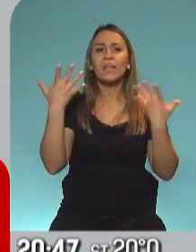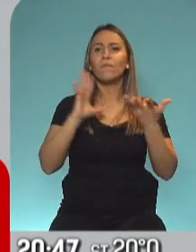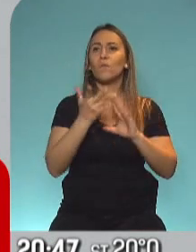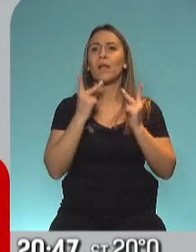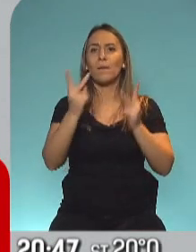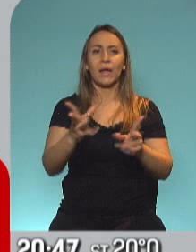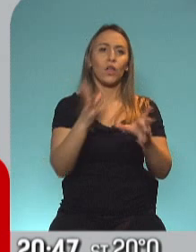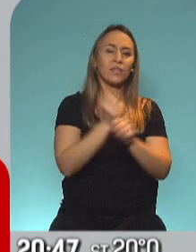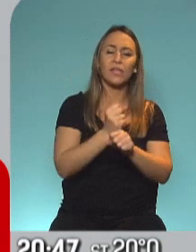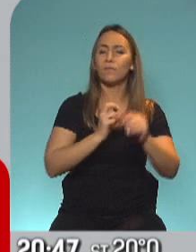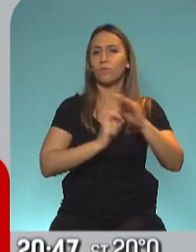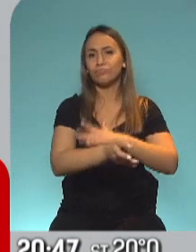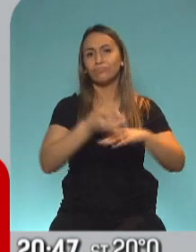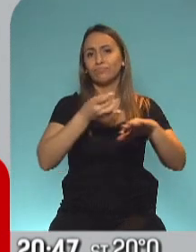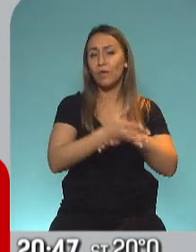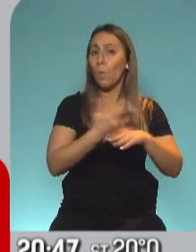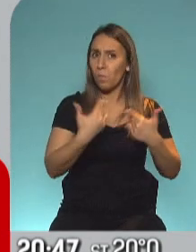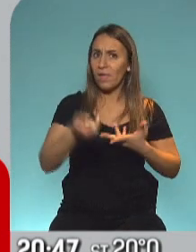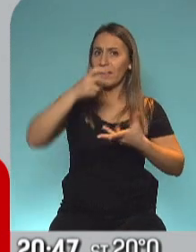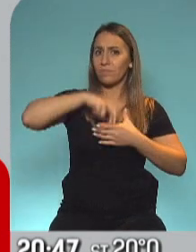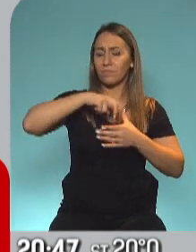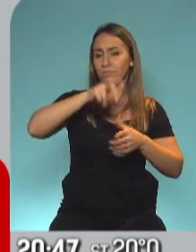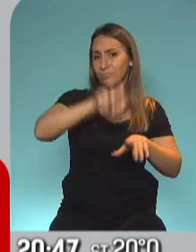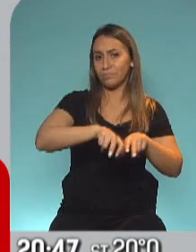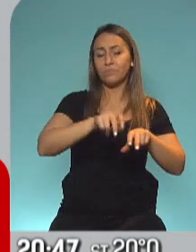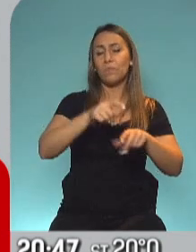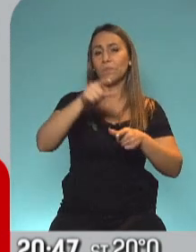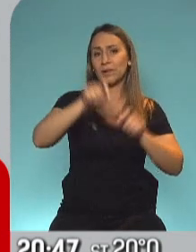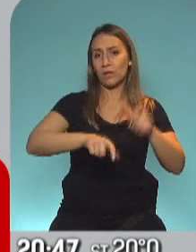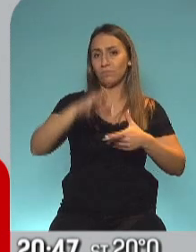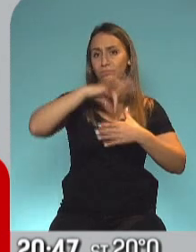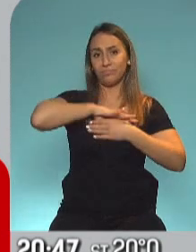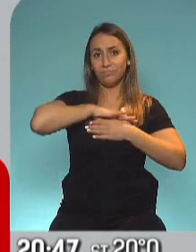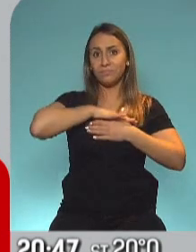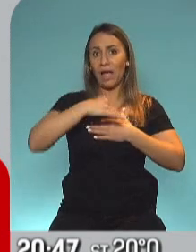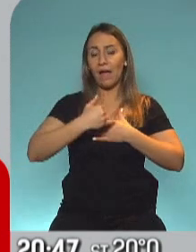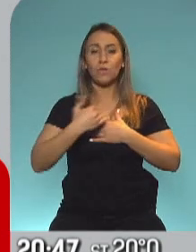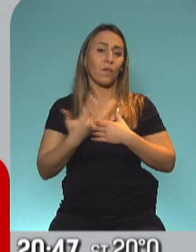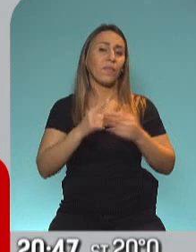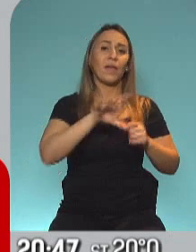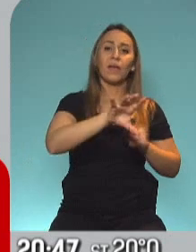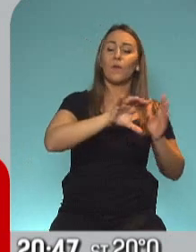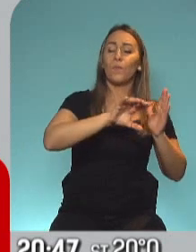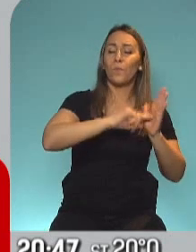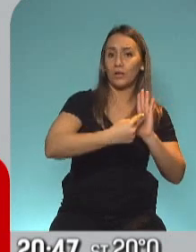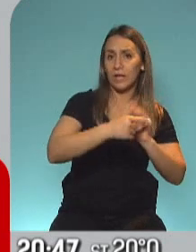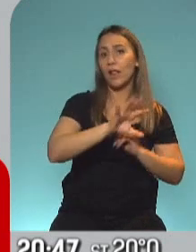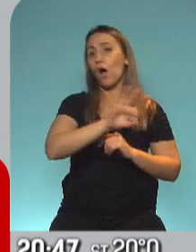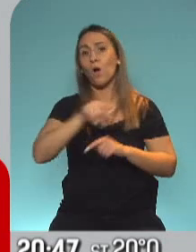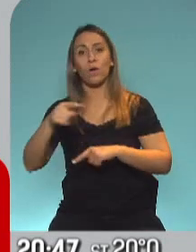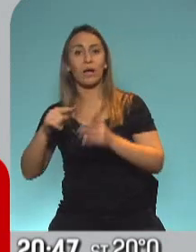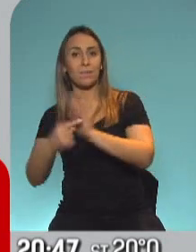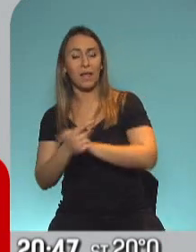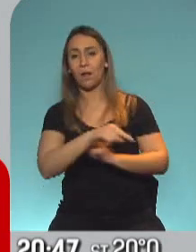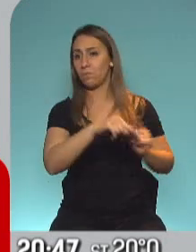vehículo, puede transportar a una persona infectada desde la ciudad de Buenos Aires hacia el Gran Buenos Aires o viceversa, o hacia lugares del interior. Reitero, por eso creo